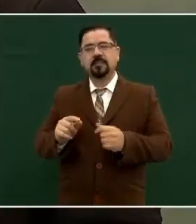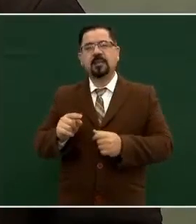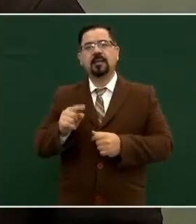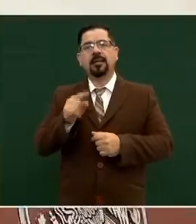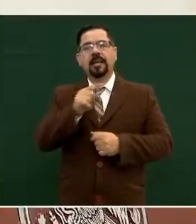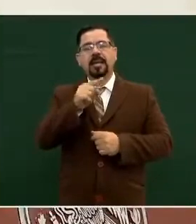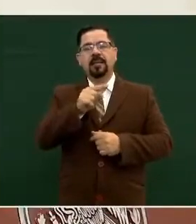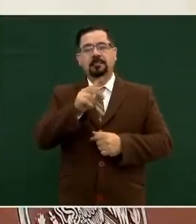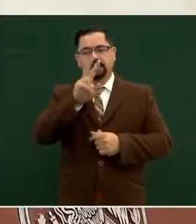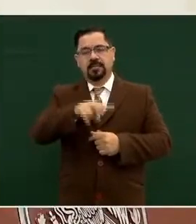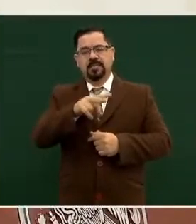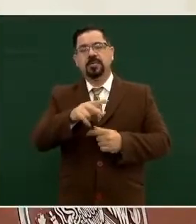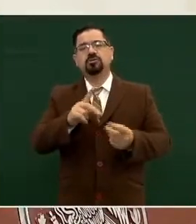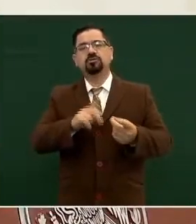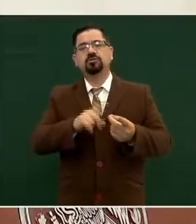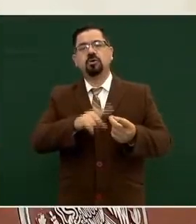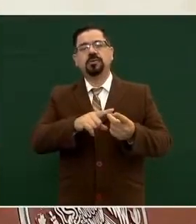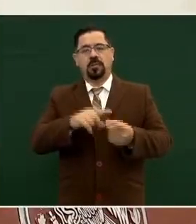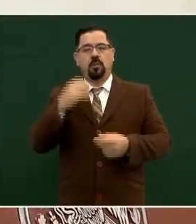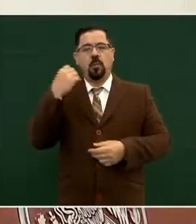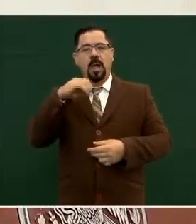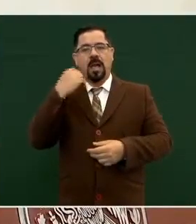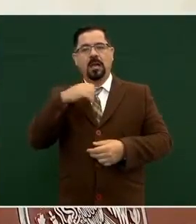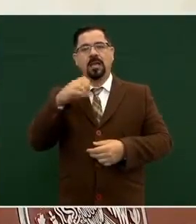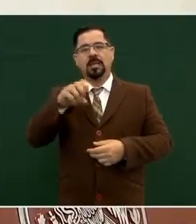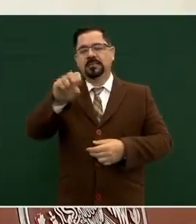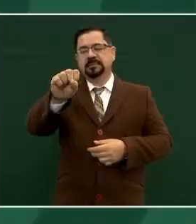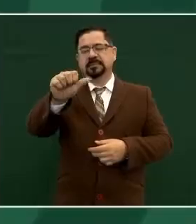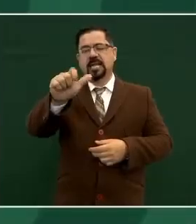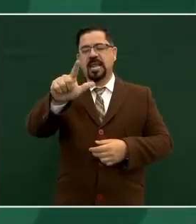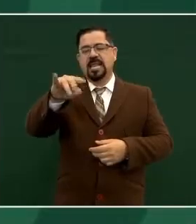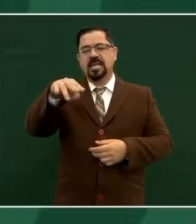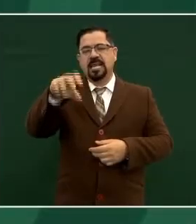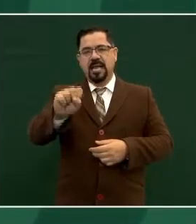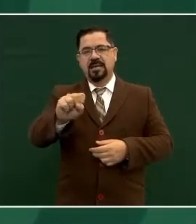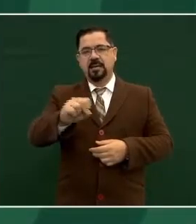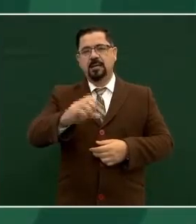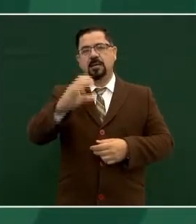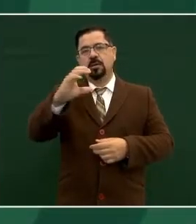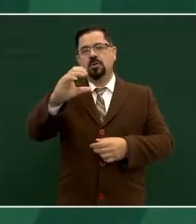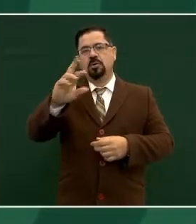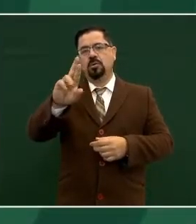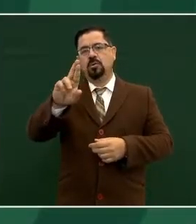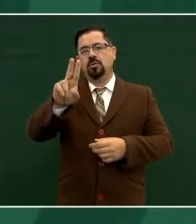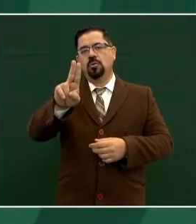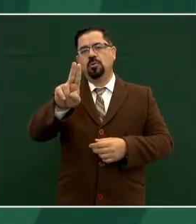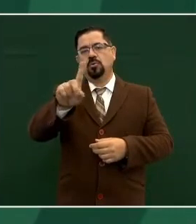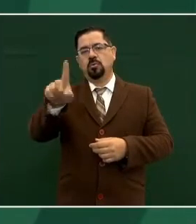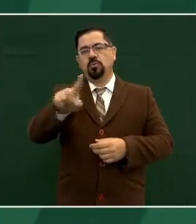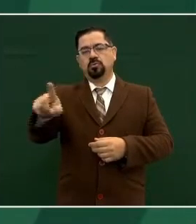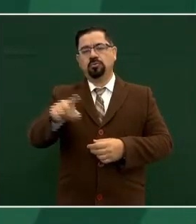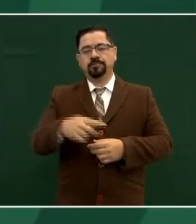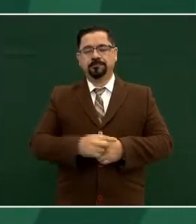Salina Cruz, Oaxaca. Incluso sus familiares van